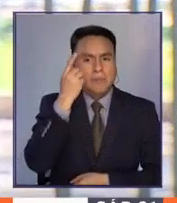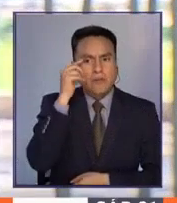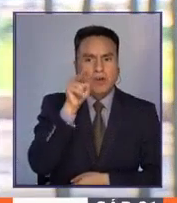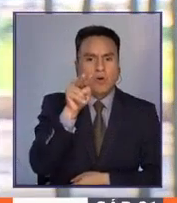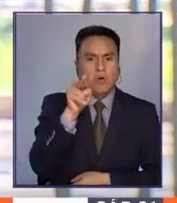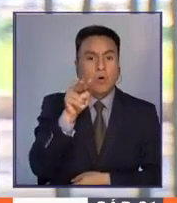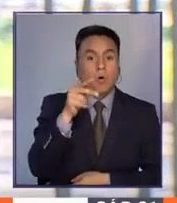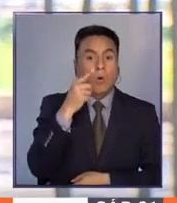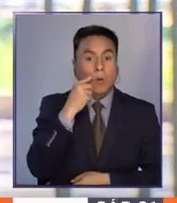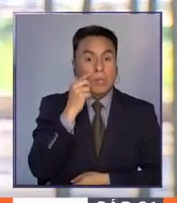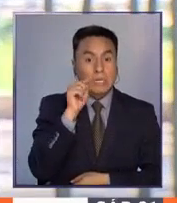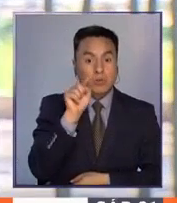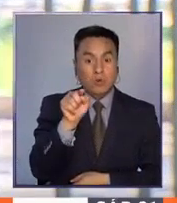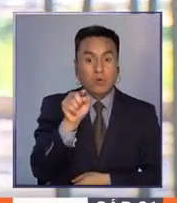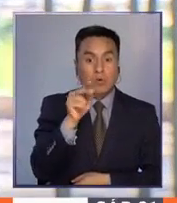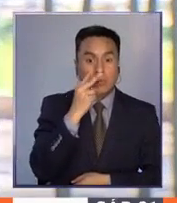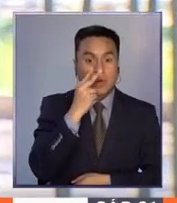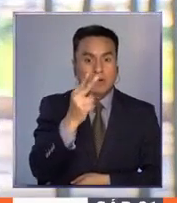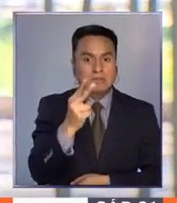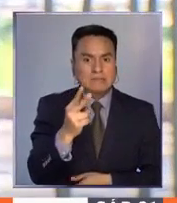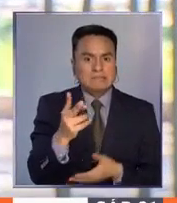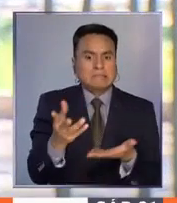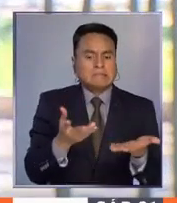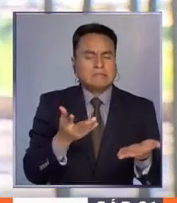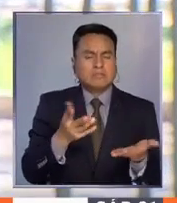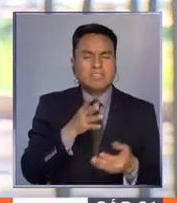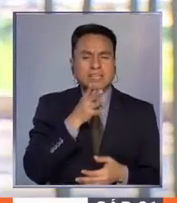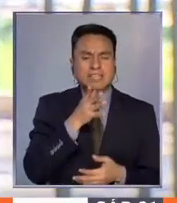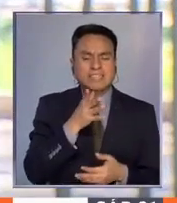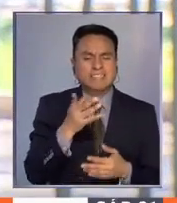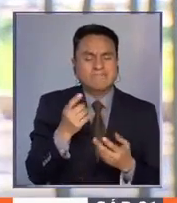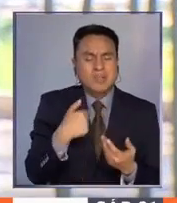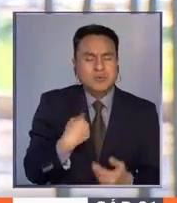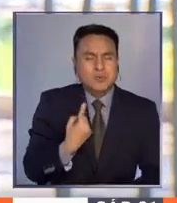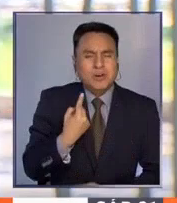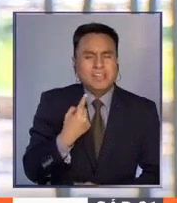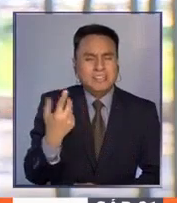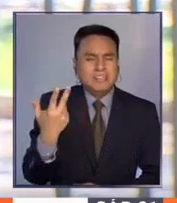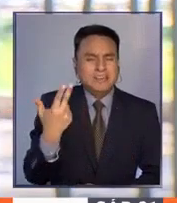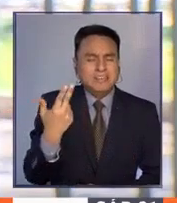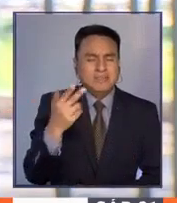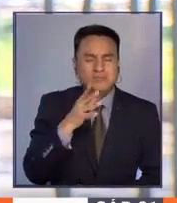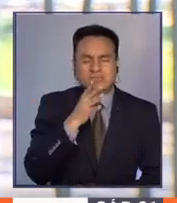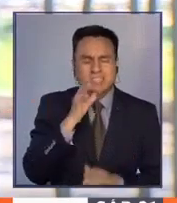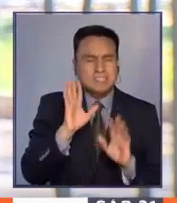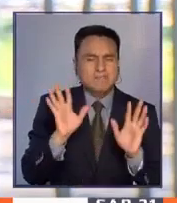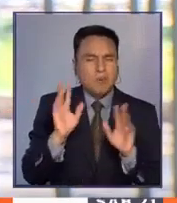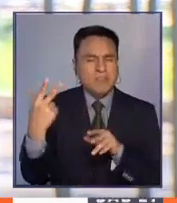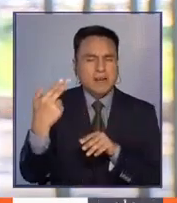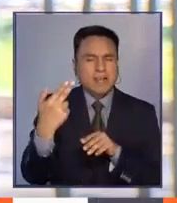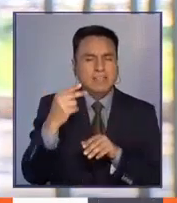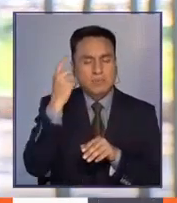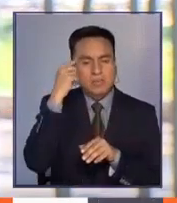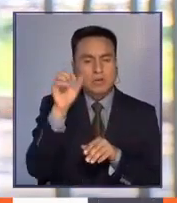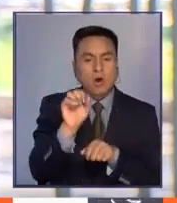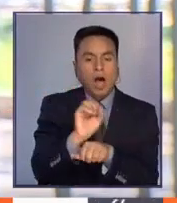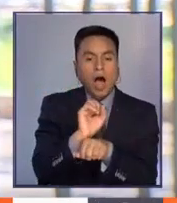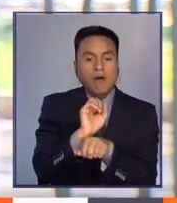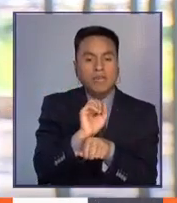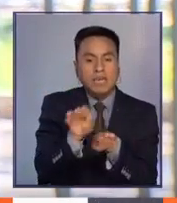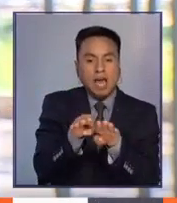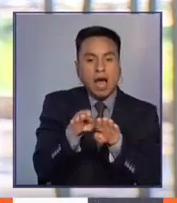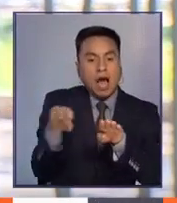niño y no sé, como que algo me dijo no a disparar, no sé. Y de hecho abrí la puerta, la